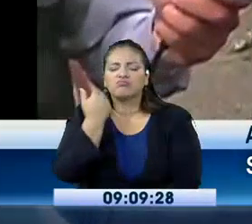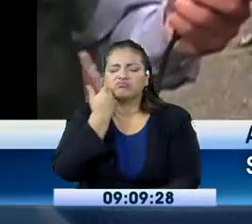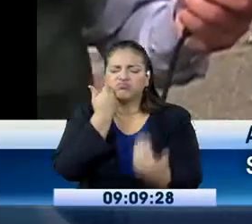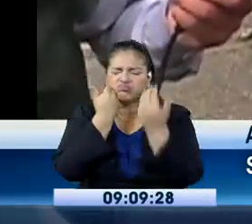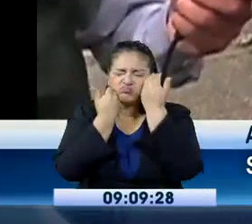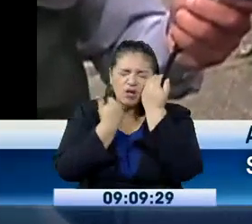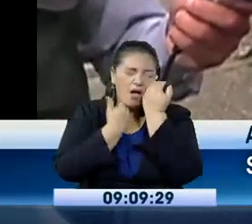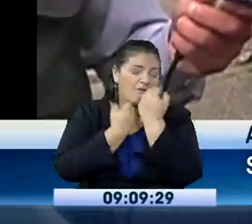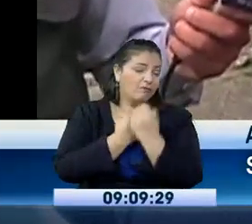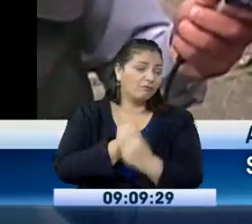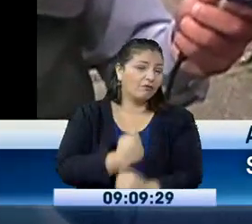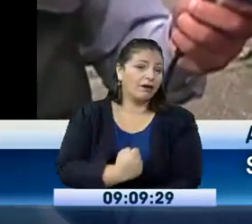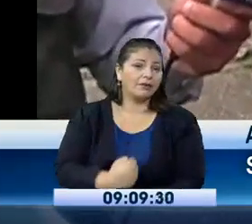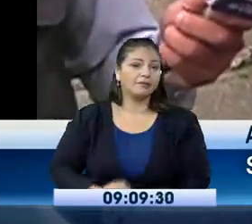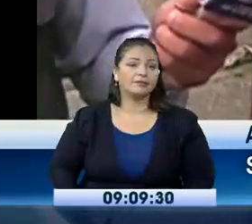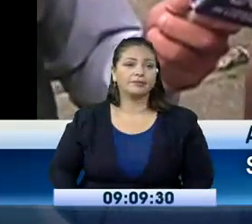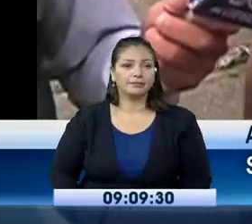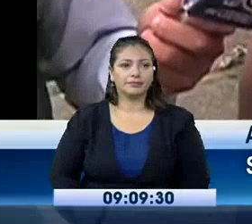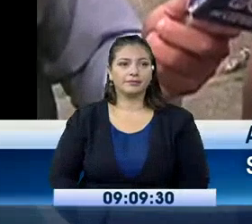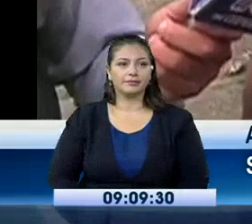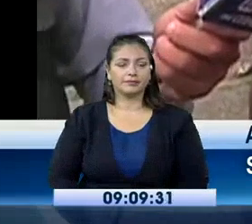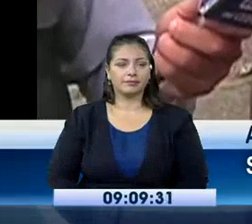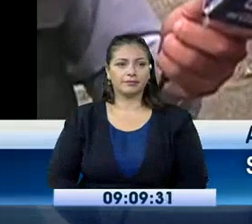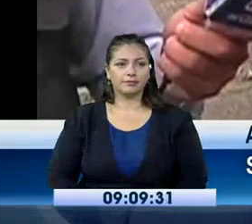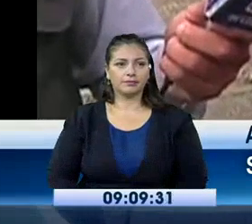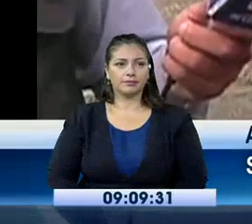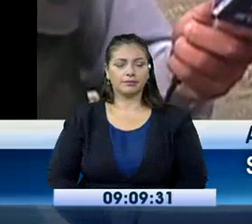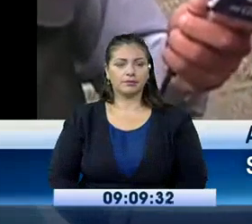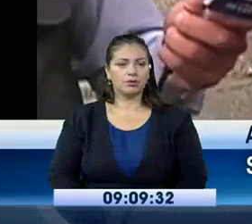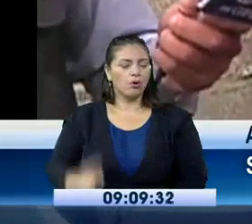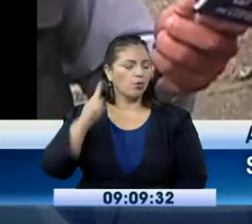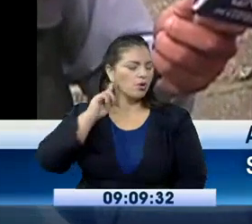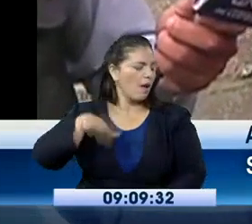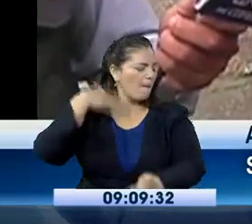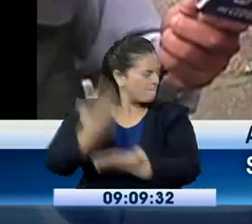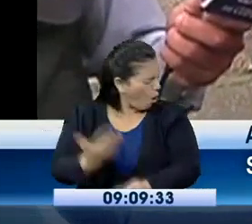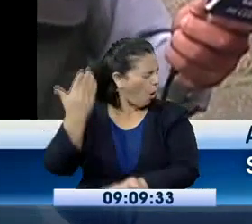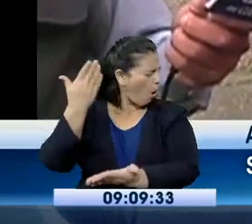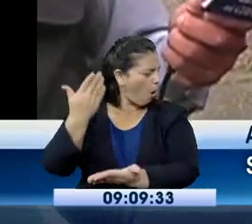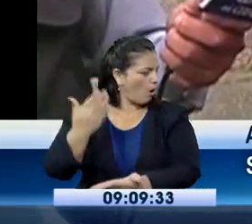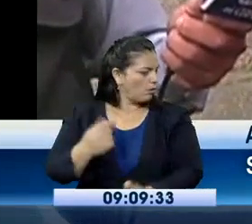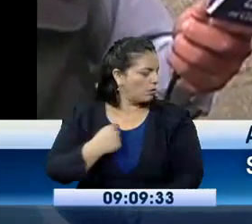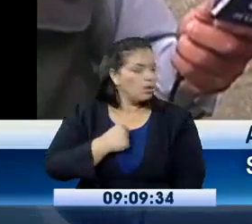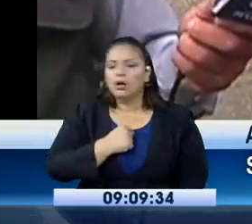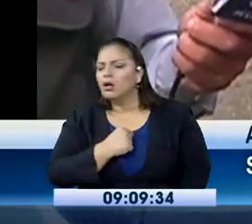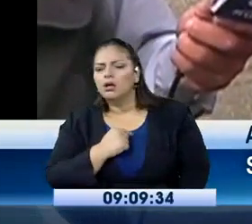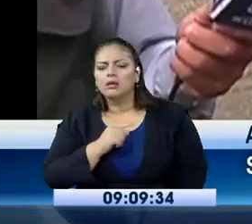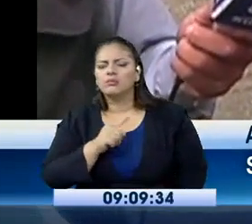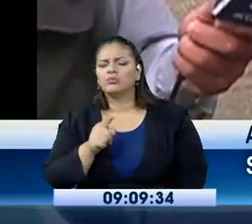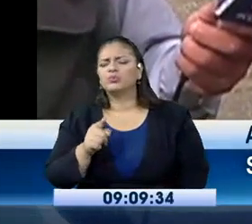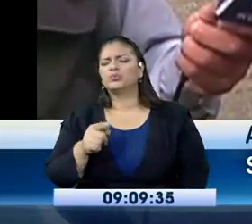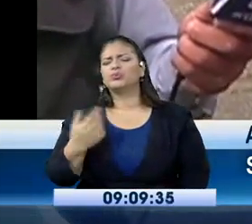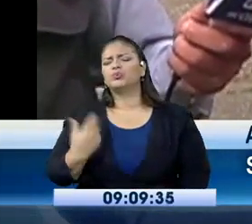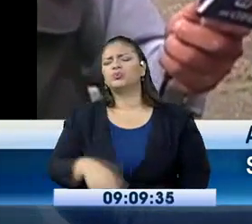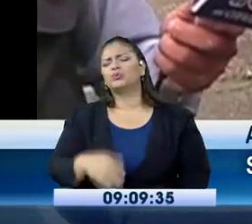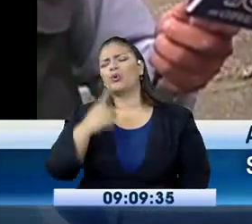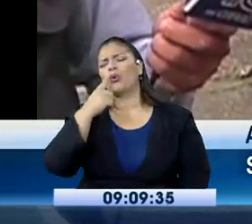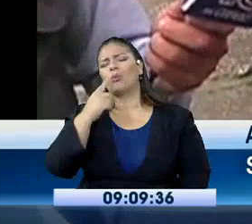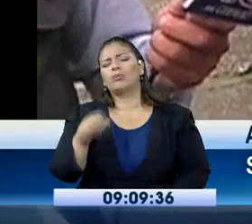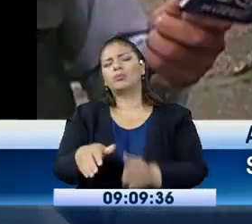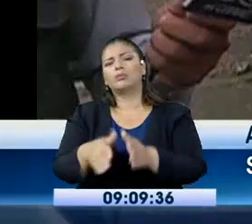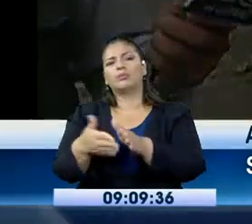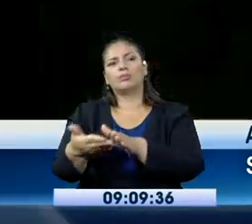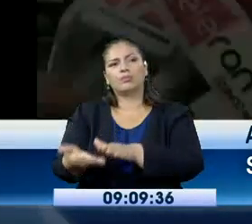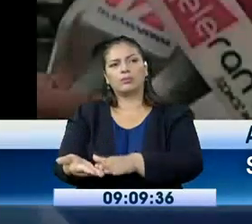bulto se venía de la parte de arriba. Y al solamente escuchar el golpe, más me acerqué. Ahí fue que yo llamé a la señora y llamé directamente